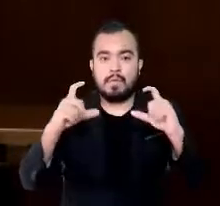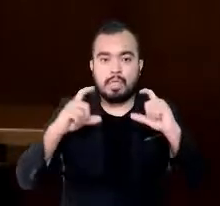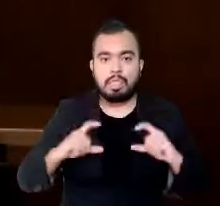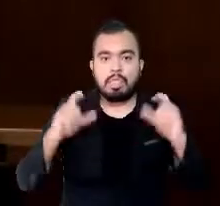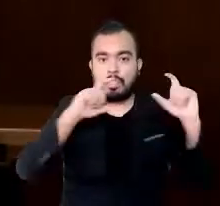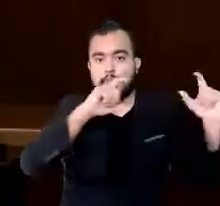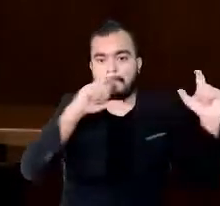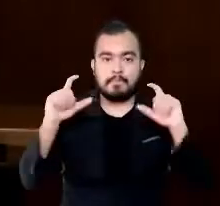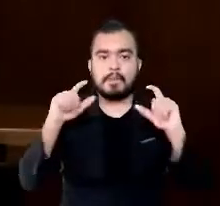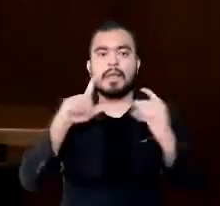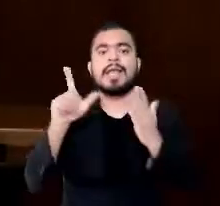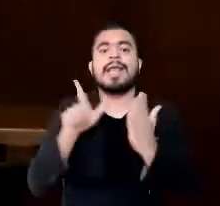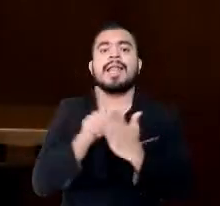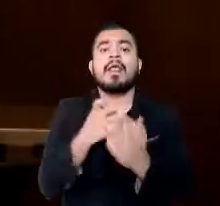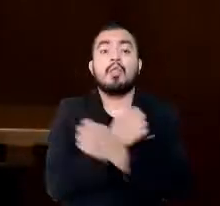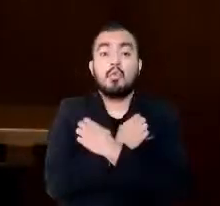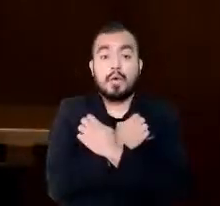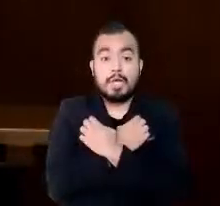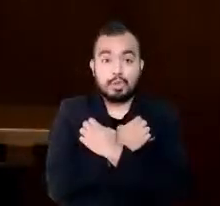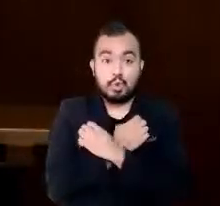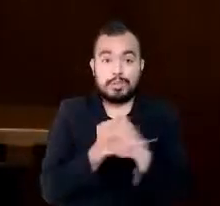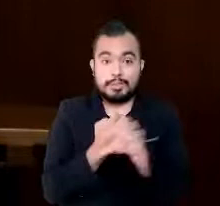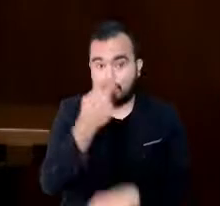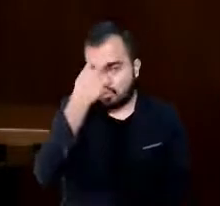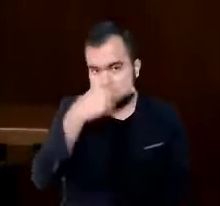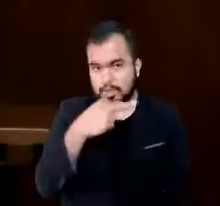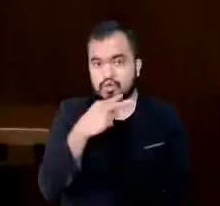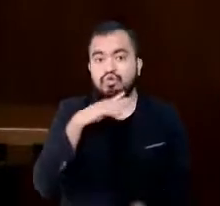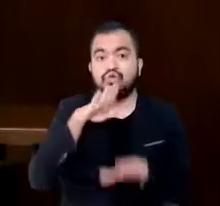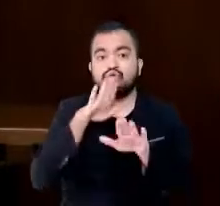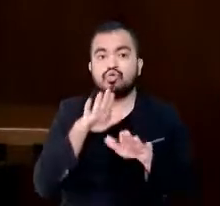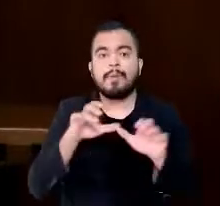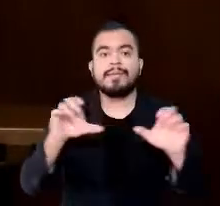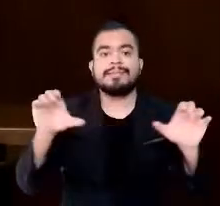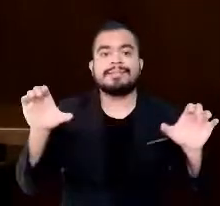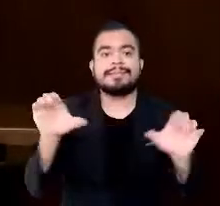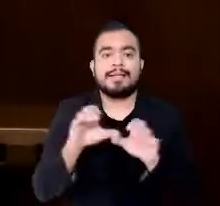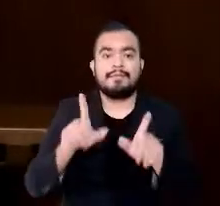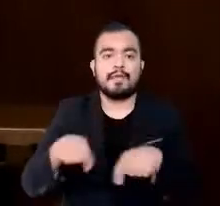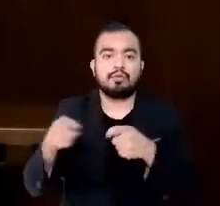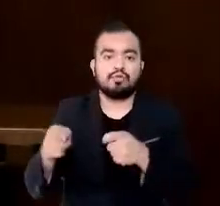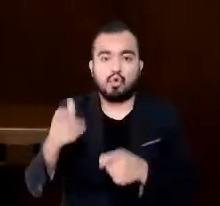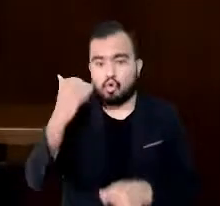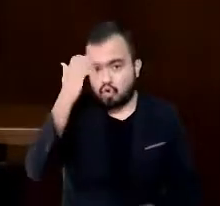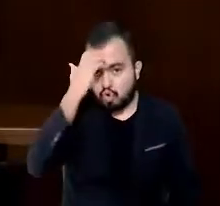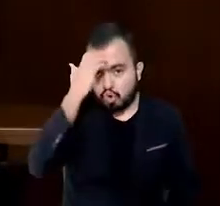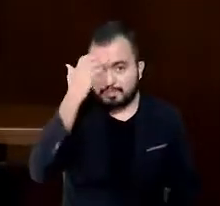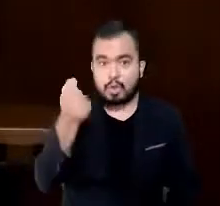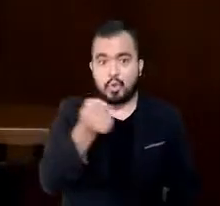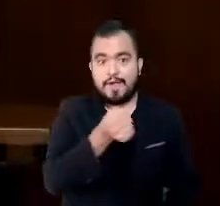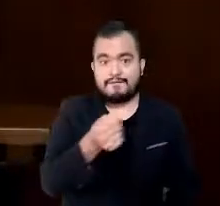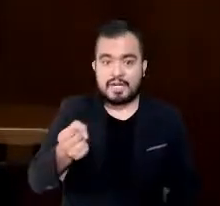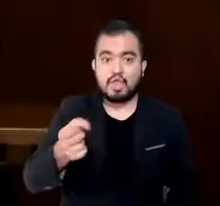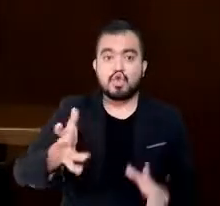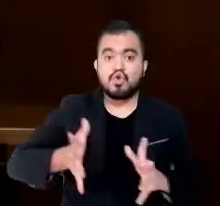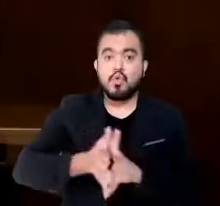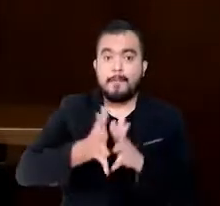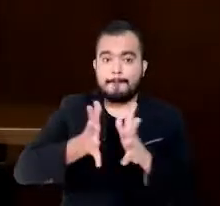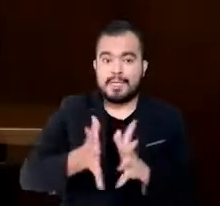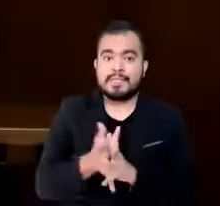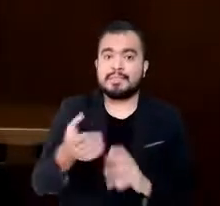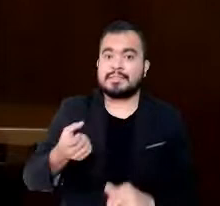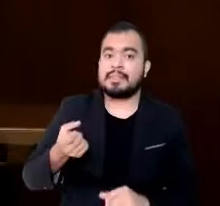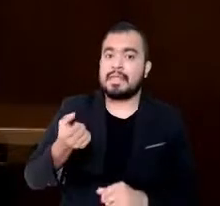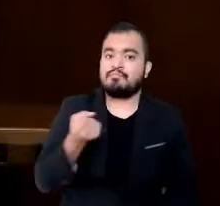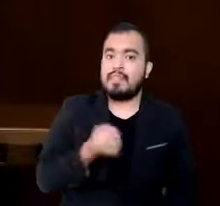de Educación del Estado de México en cuanto a la certificación de conocimientos, habilidades y o competencias y destrezas de